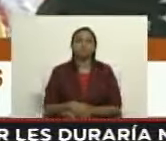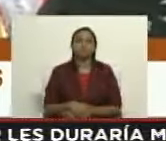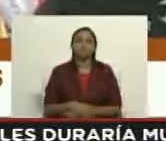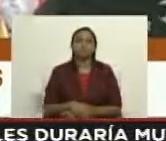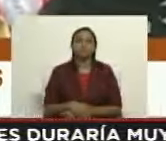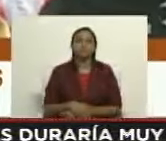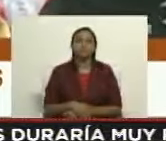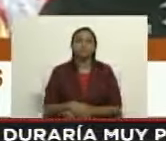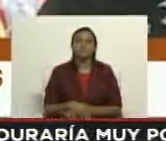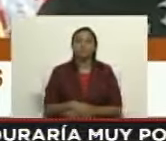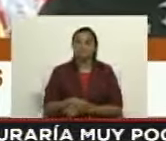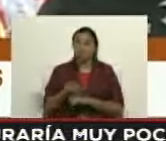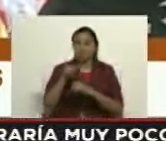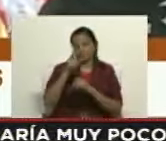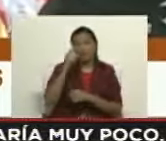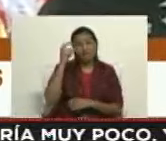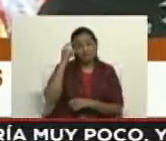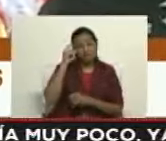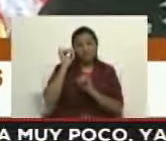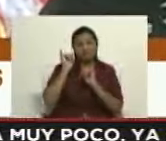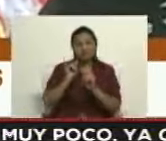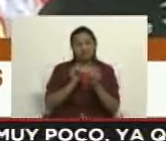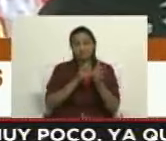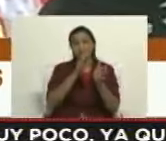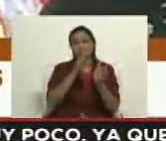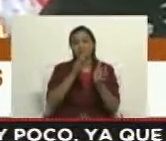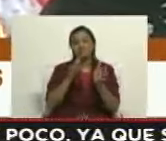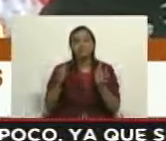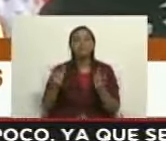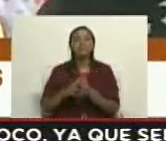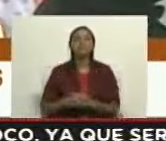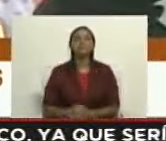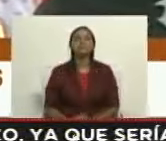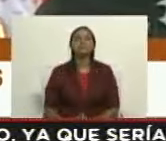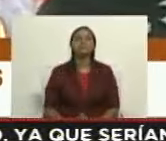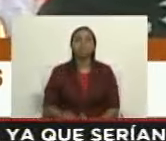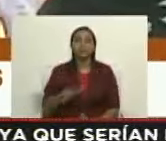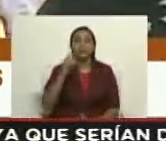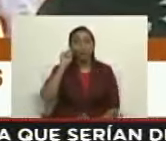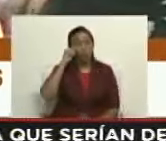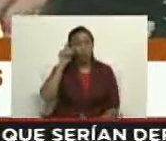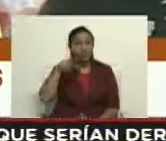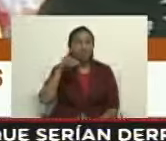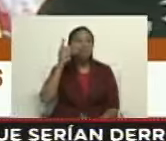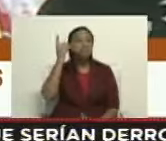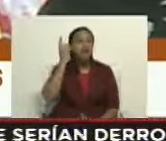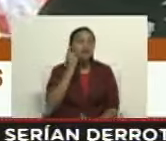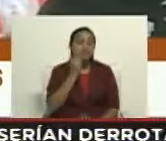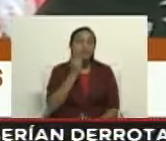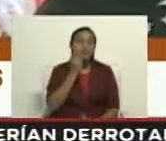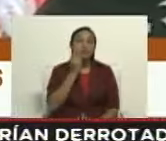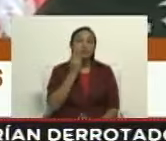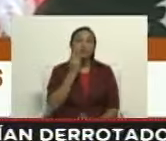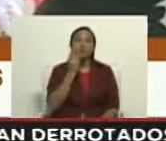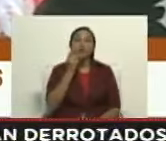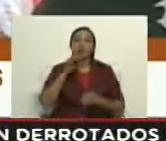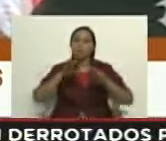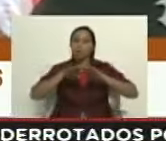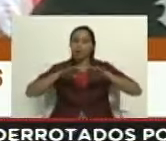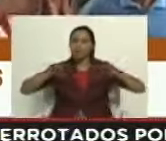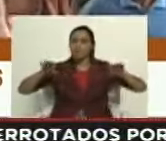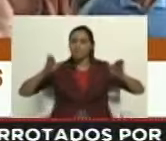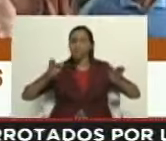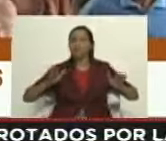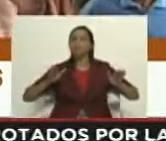En esos días, nuestro querido Darío Viva montó una tarima desde el